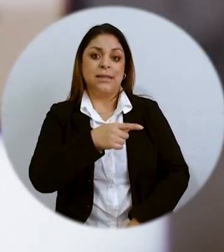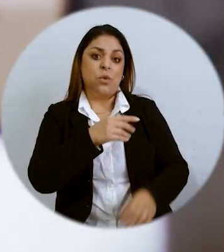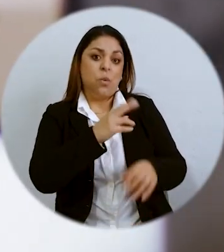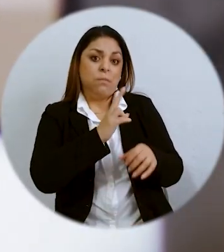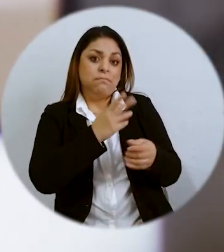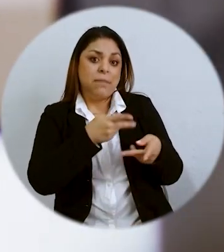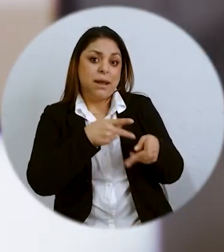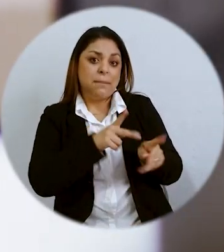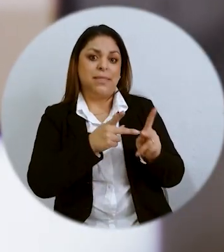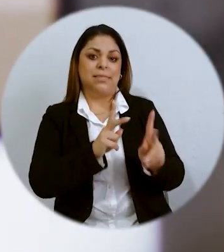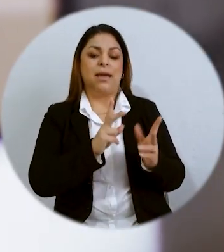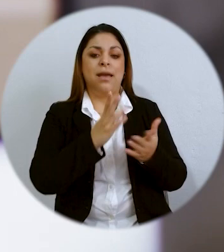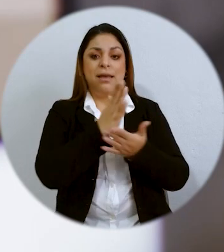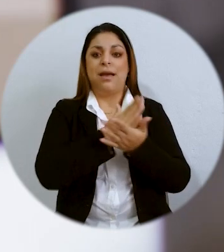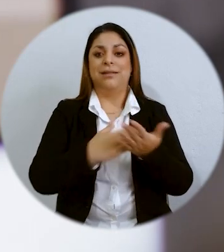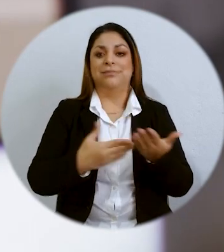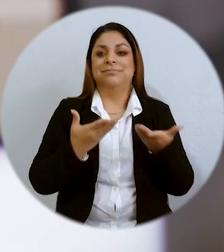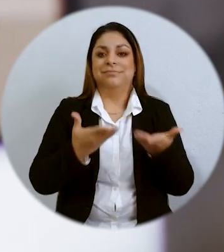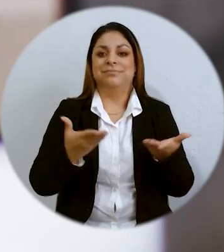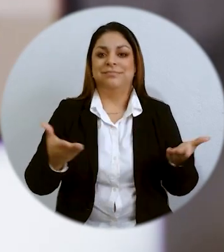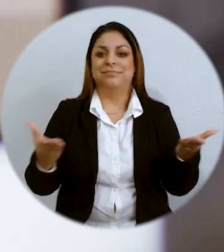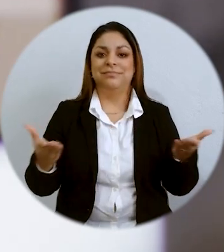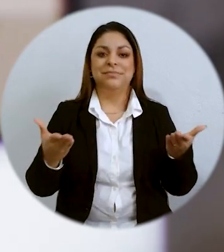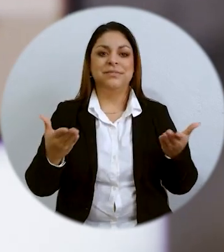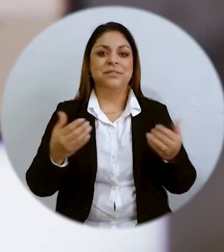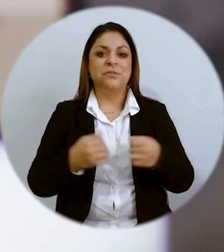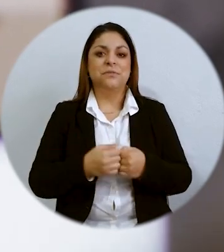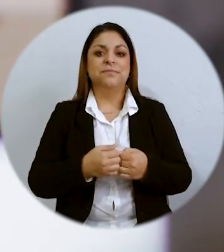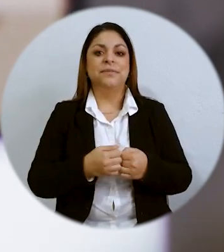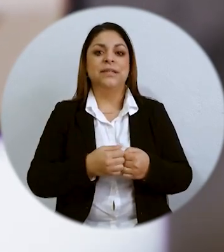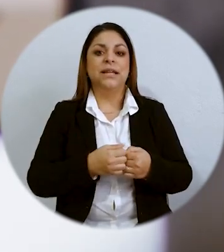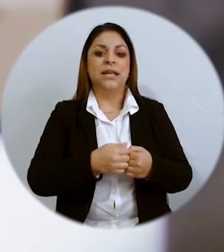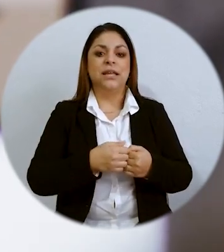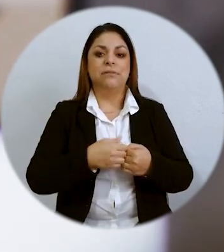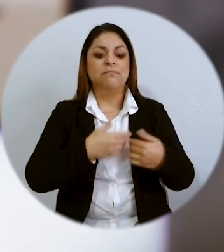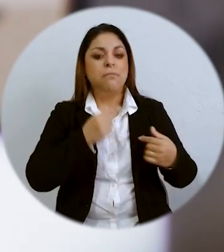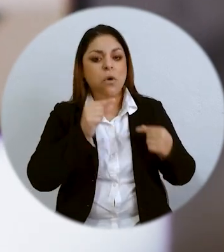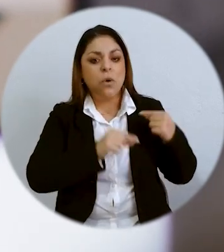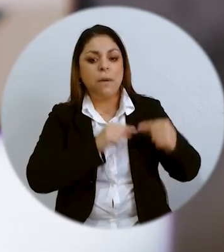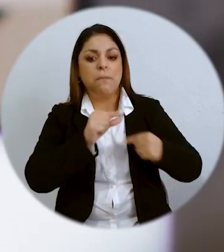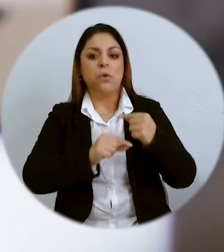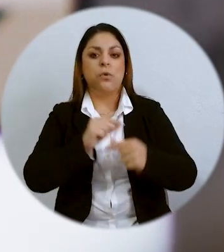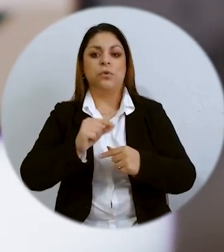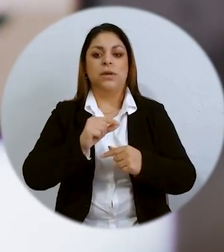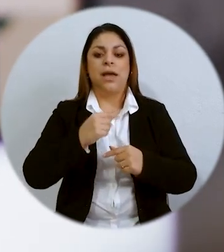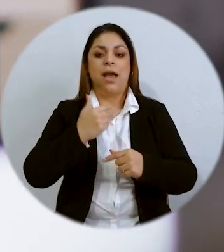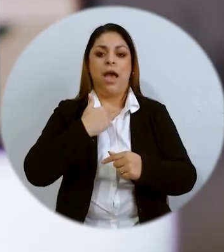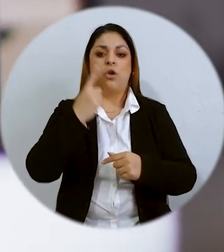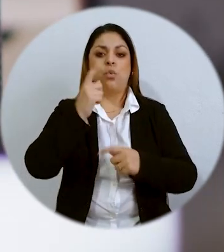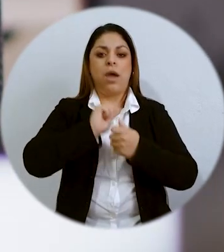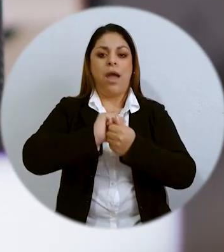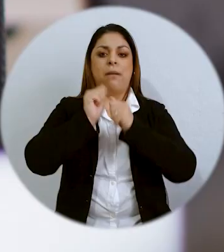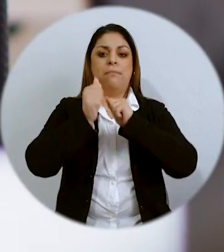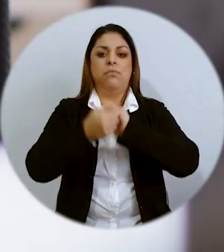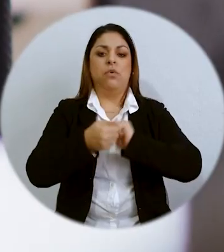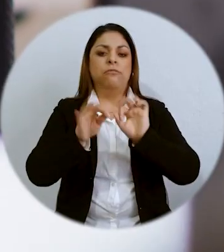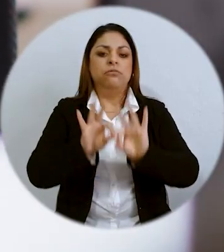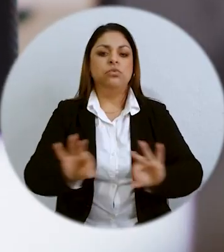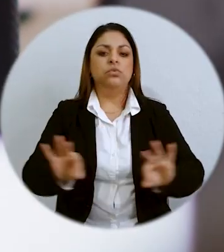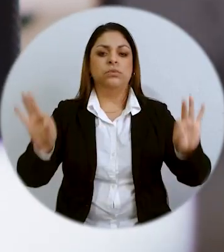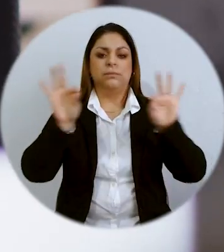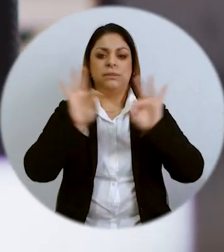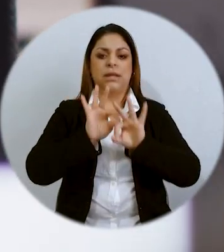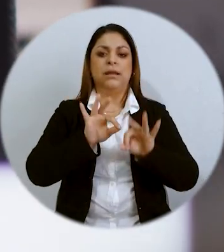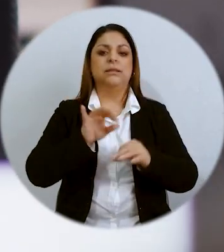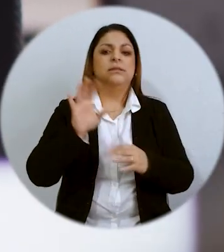permitir una serie de cosas y nos está llevando a un cambio fundamental en la forma que